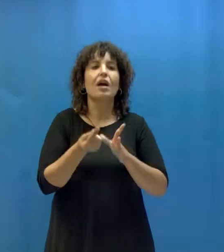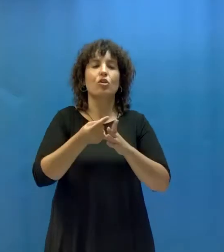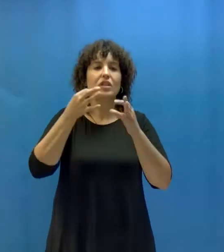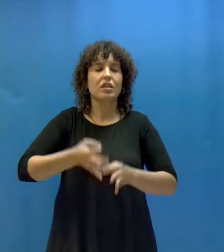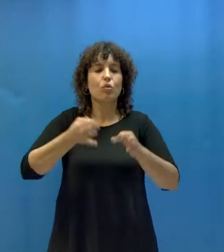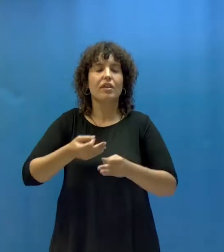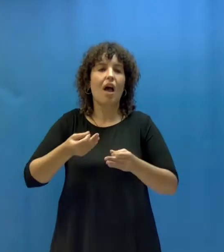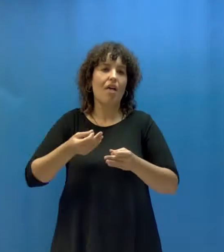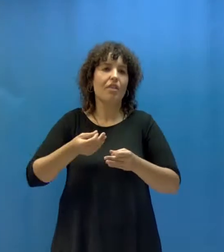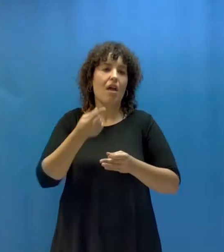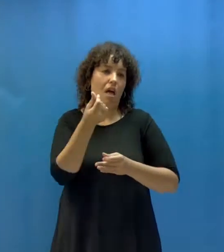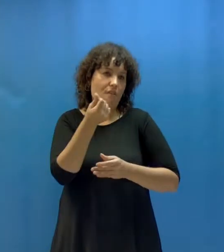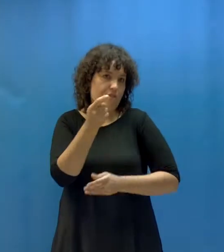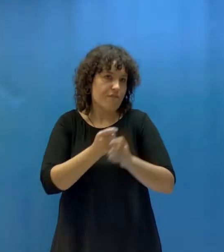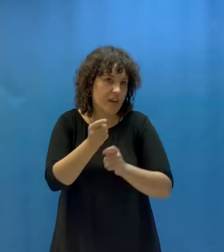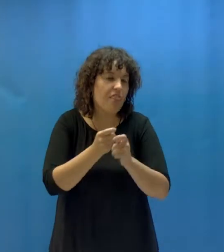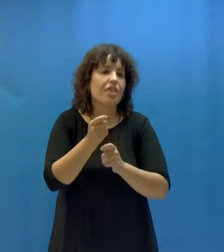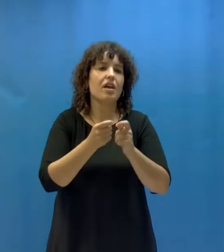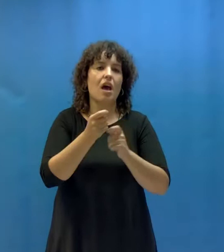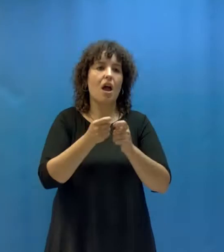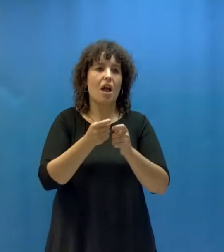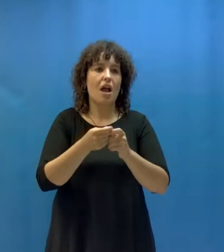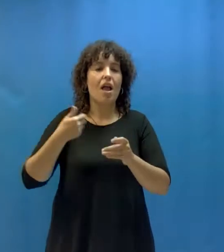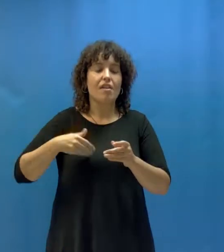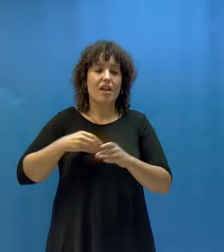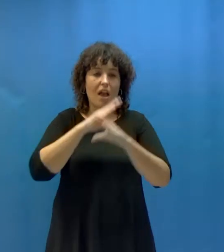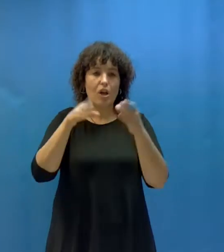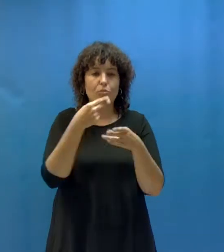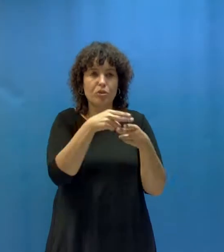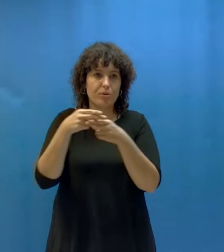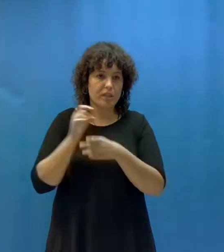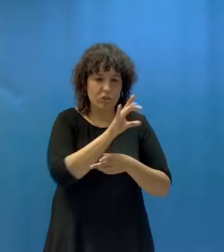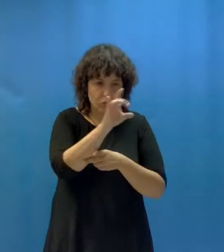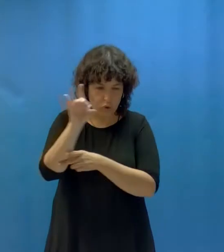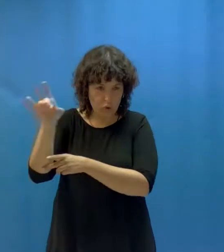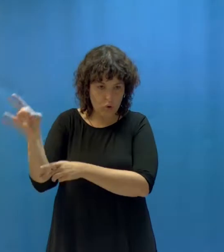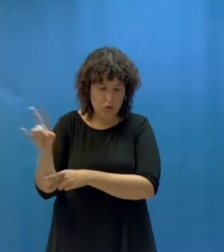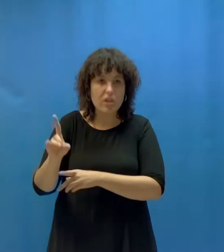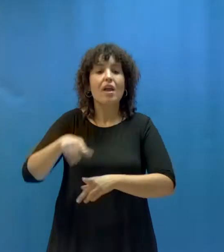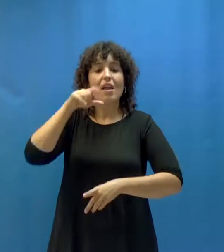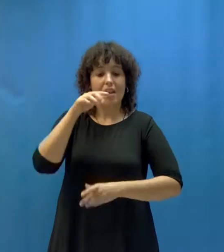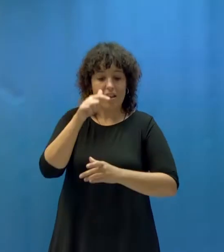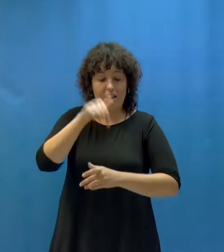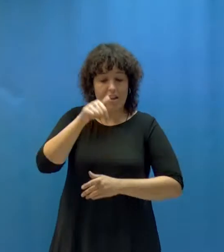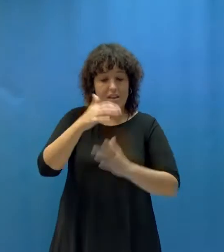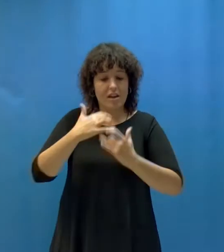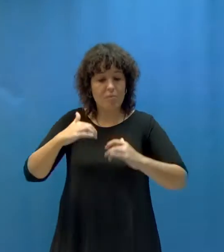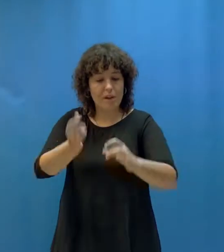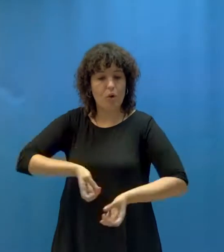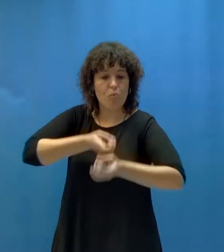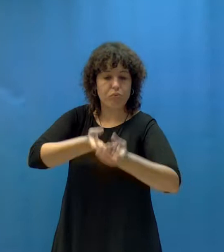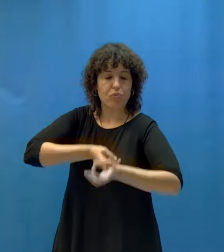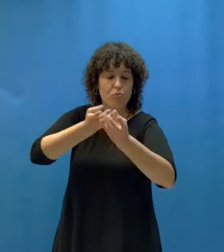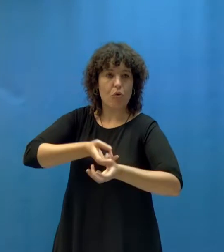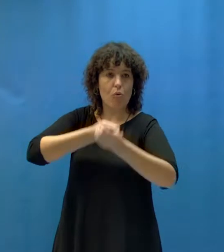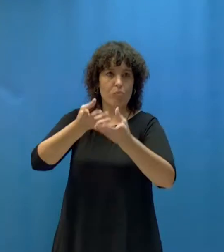Financiera, se ha remitido a través de la Oficina Virtual para la Corporación Financiera de las Entidades Locales y se da cuenta al Pleno, conforme dispone la base 43 de ejecución